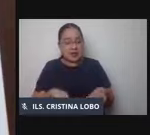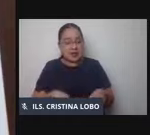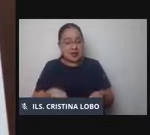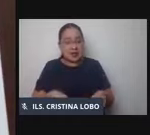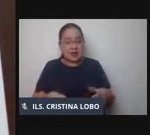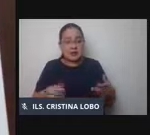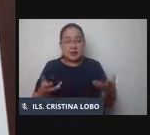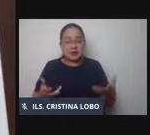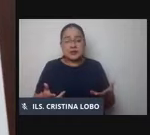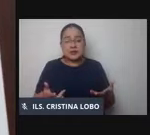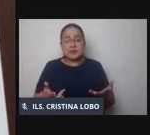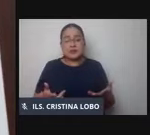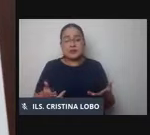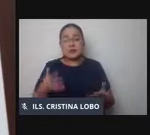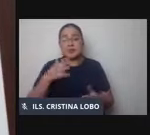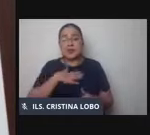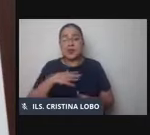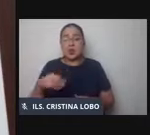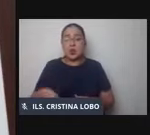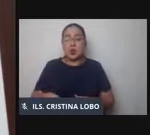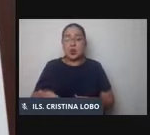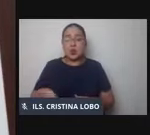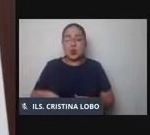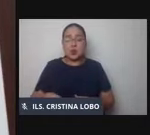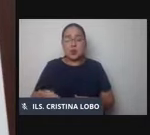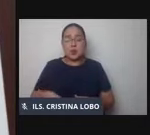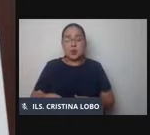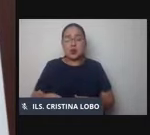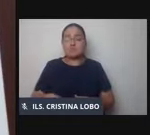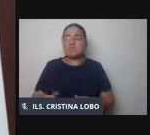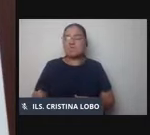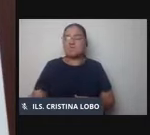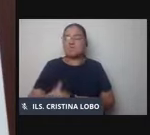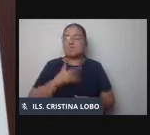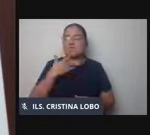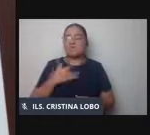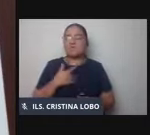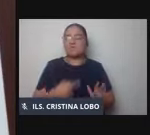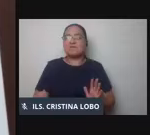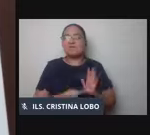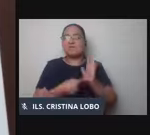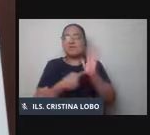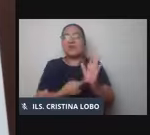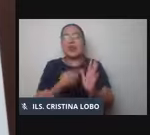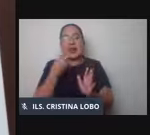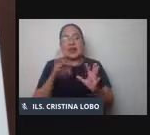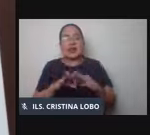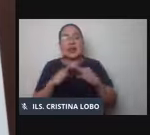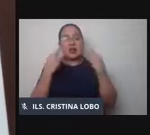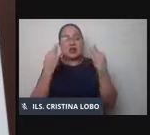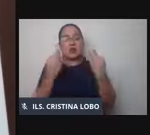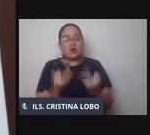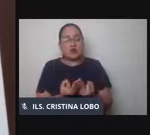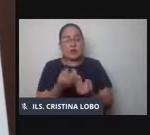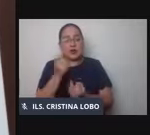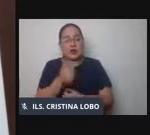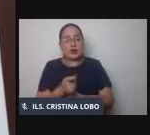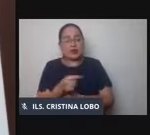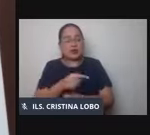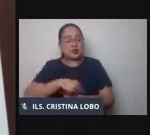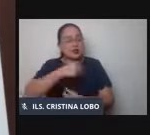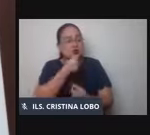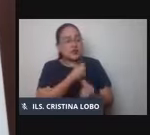culpabilidad sale, es la sanadora de nuestros infantes, de nuestra